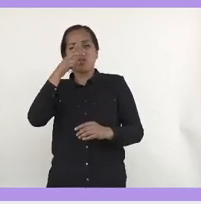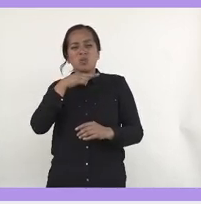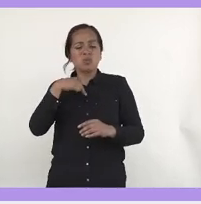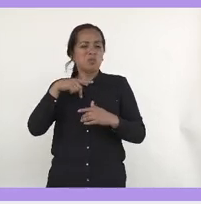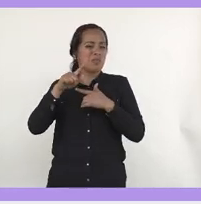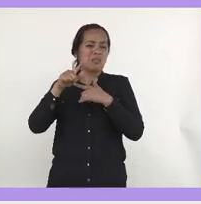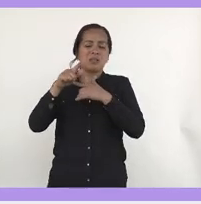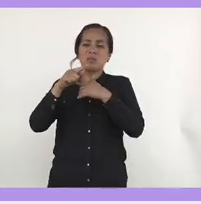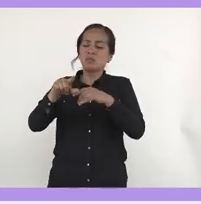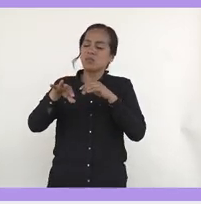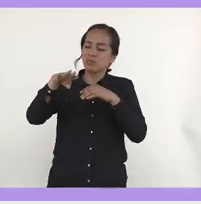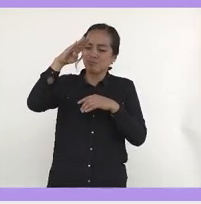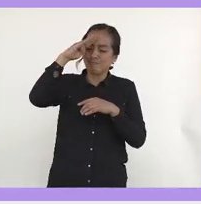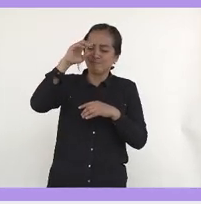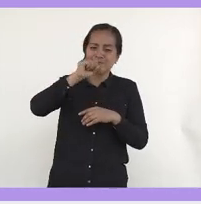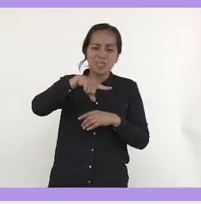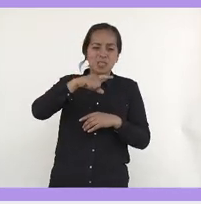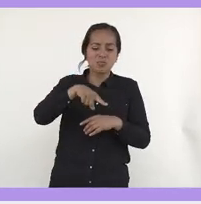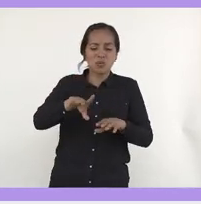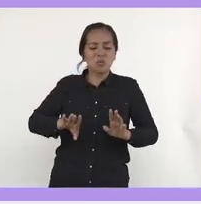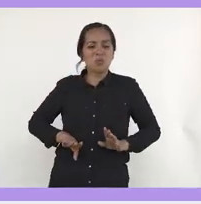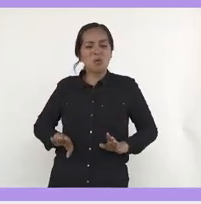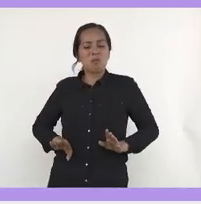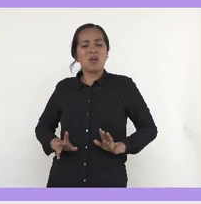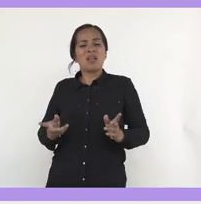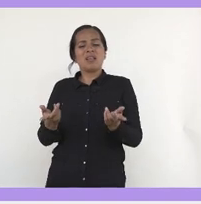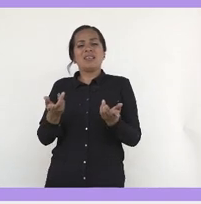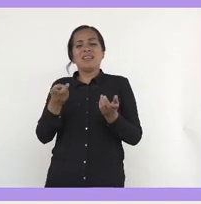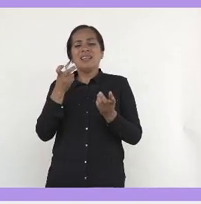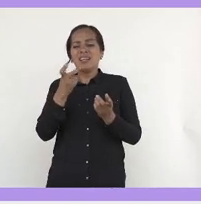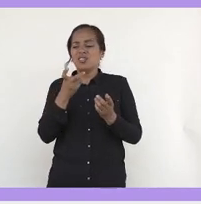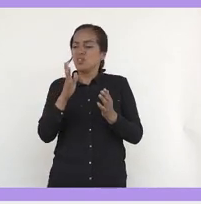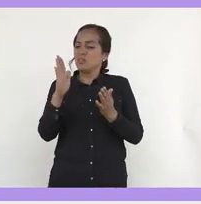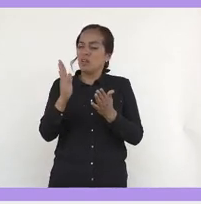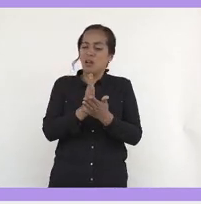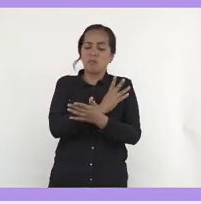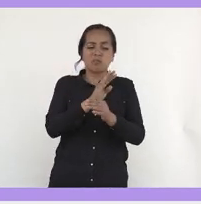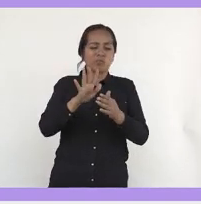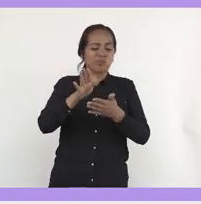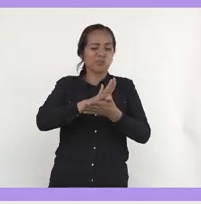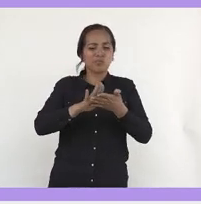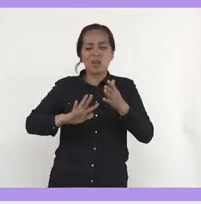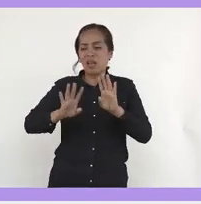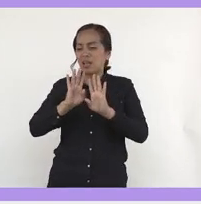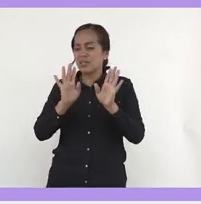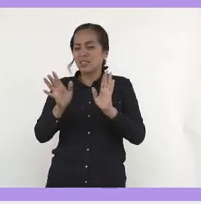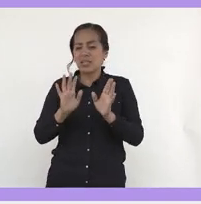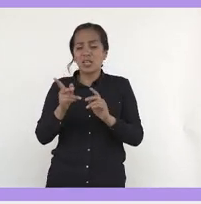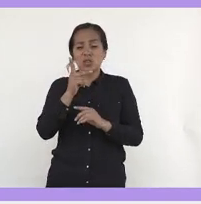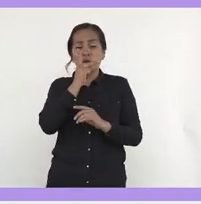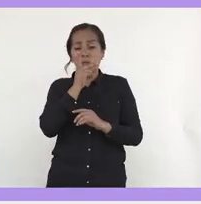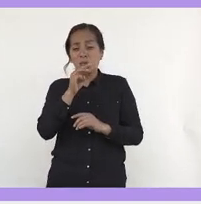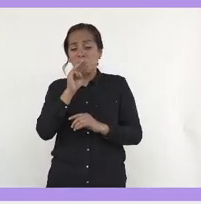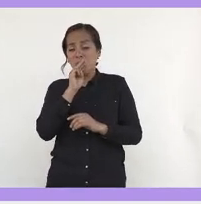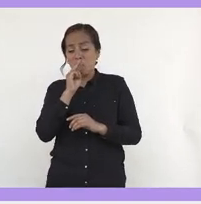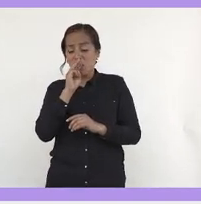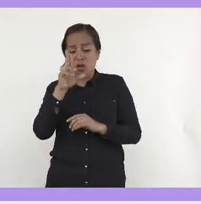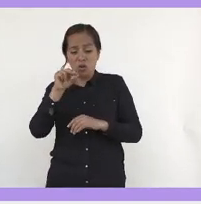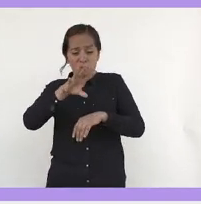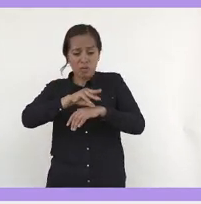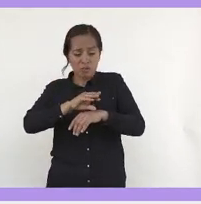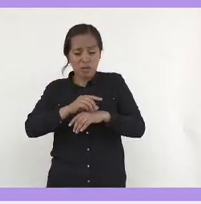entonces hay comportamientos hay actitudes que están fuera ya de la sociedad O sea si un padre no